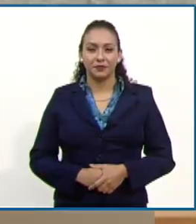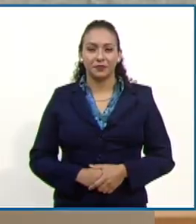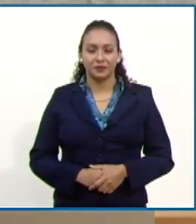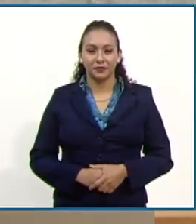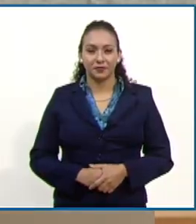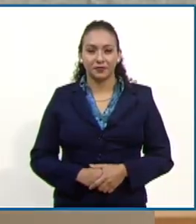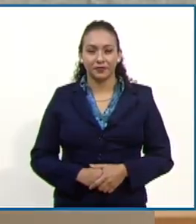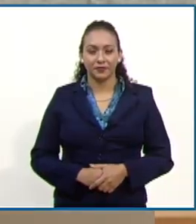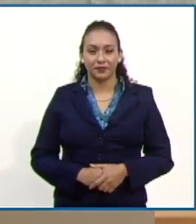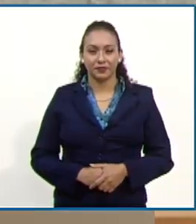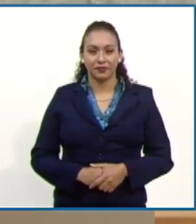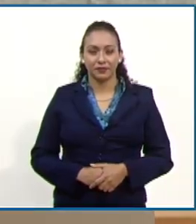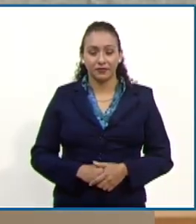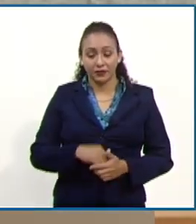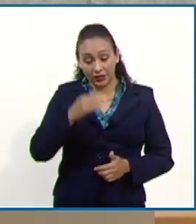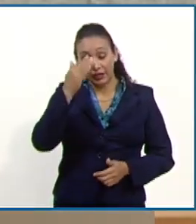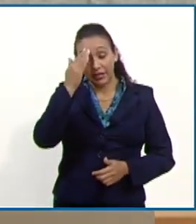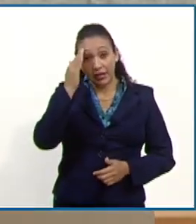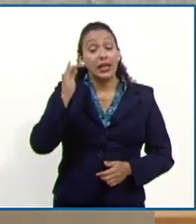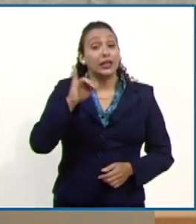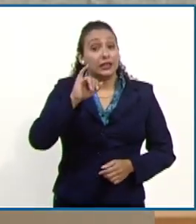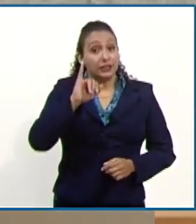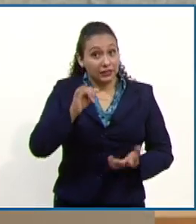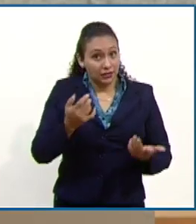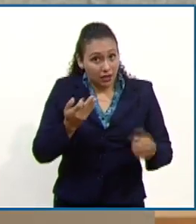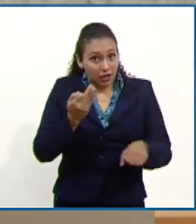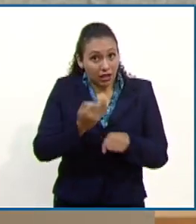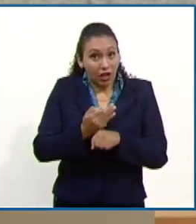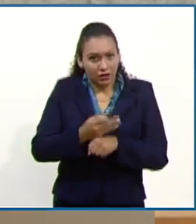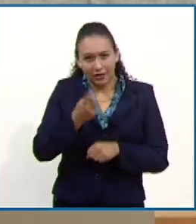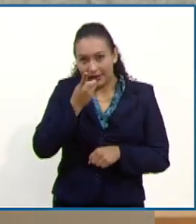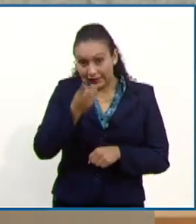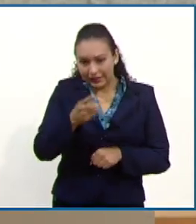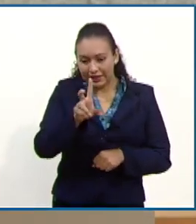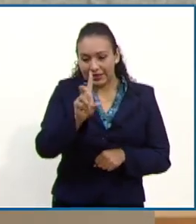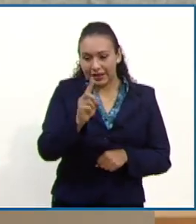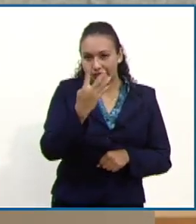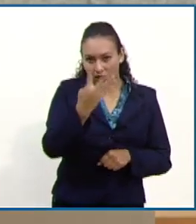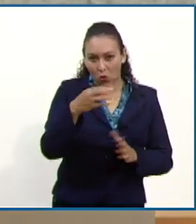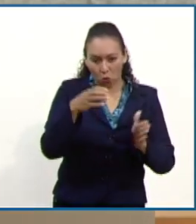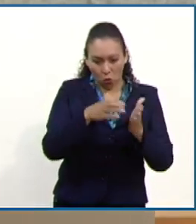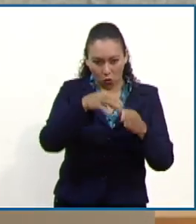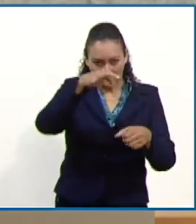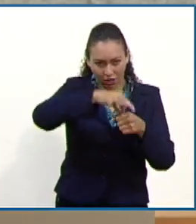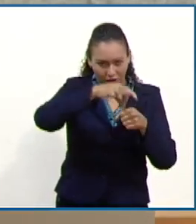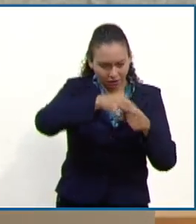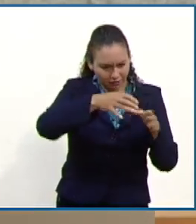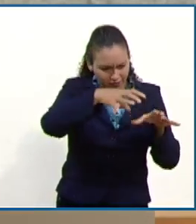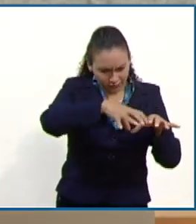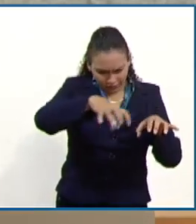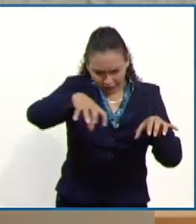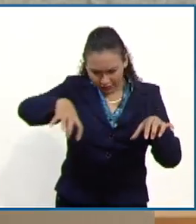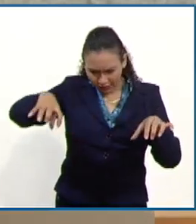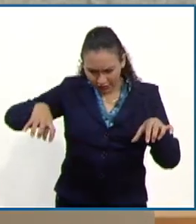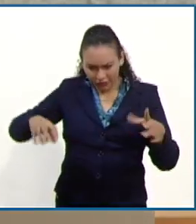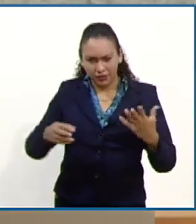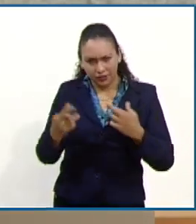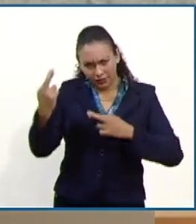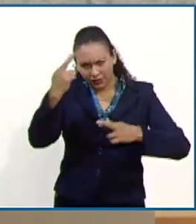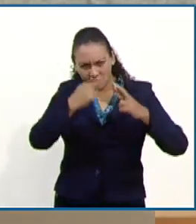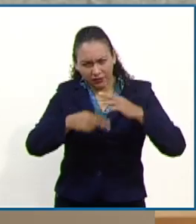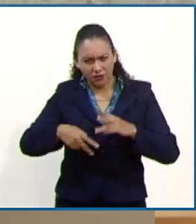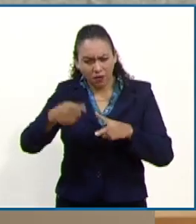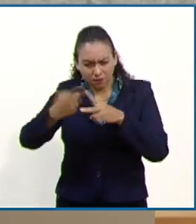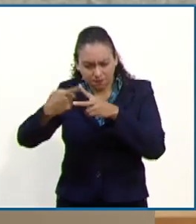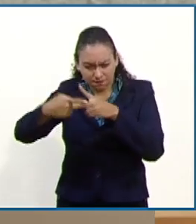A pesar de la nulidad de la votación recibida en las mencionadas 34 casillas, en caso de así aprobarlo este pleno, y la recomposición al cómputo de